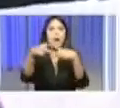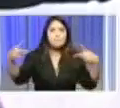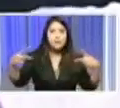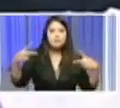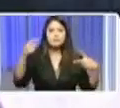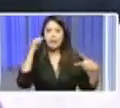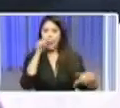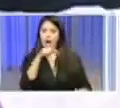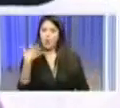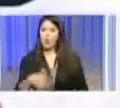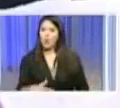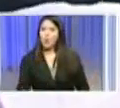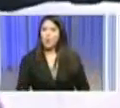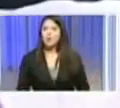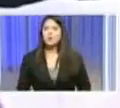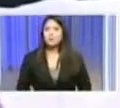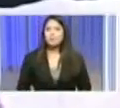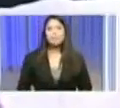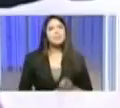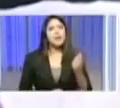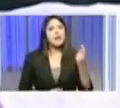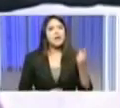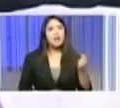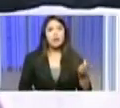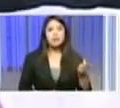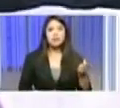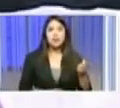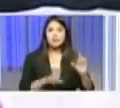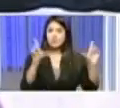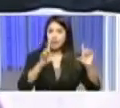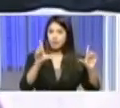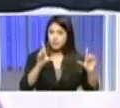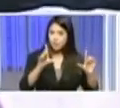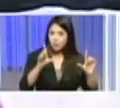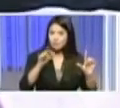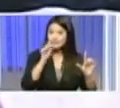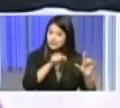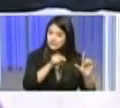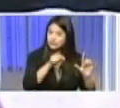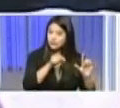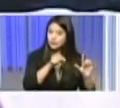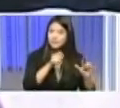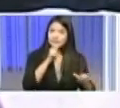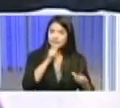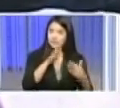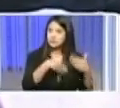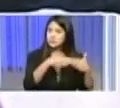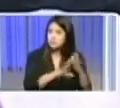esta oligarquía, esa oligarquía mediática fue la que amamantó